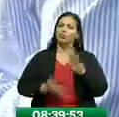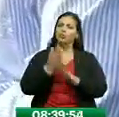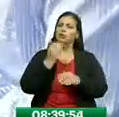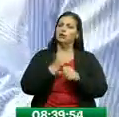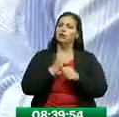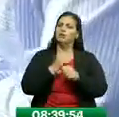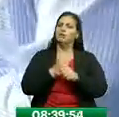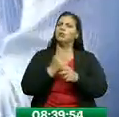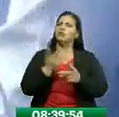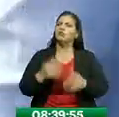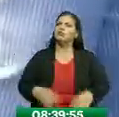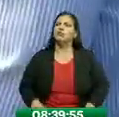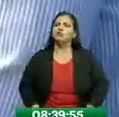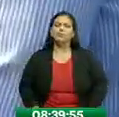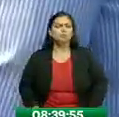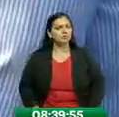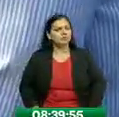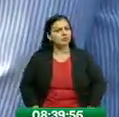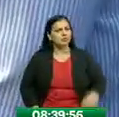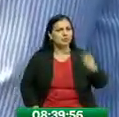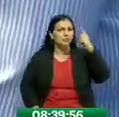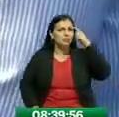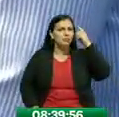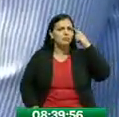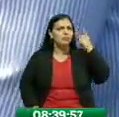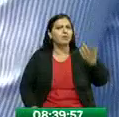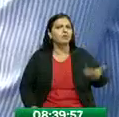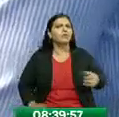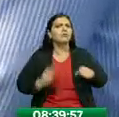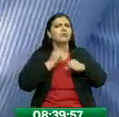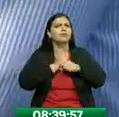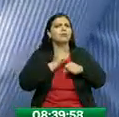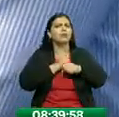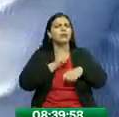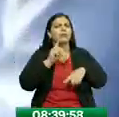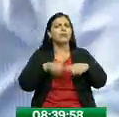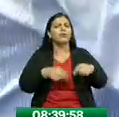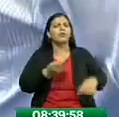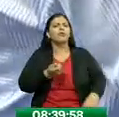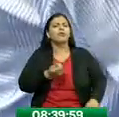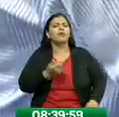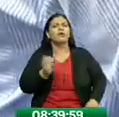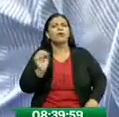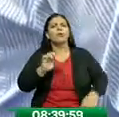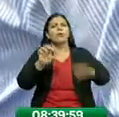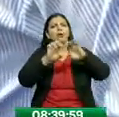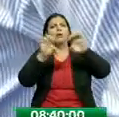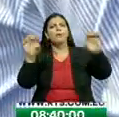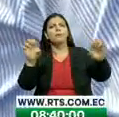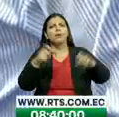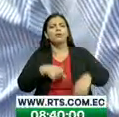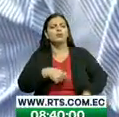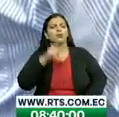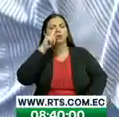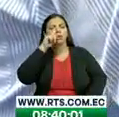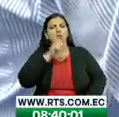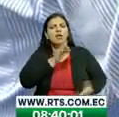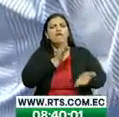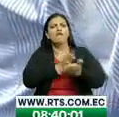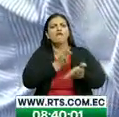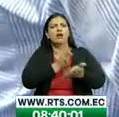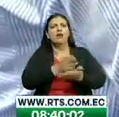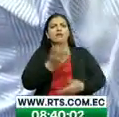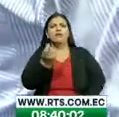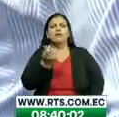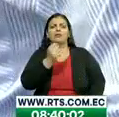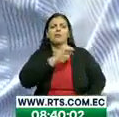hay carro, dejan de producir. No hay carro, sí, se dejan de producir. Los mismos, los empresarios, le descuentas a los jóvenes o a los